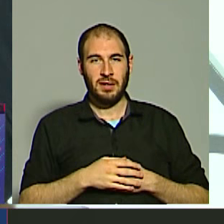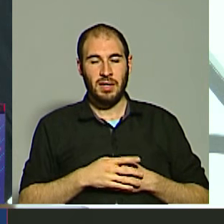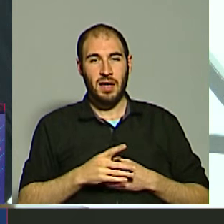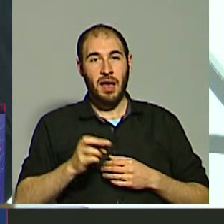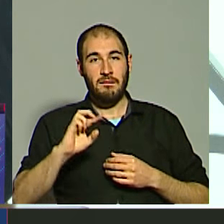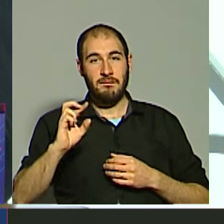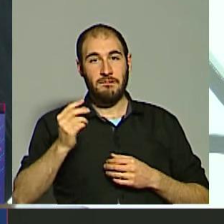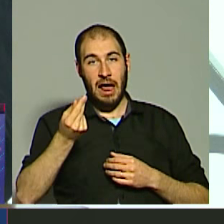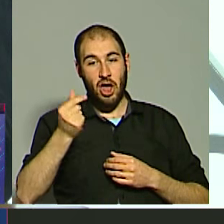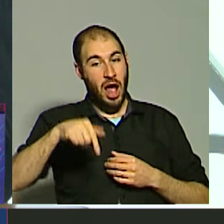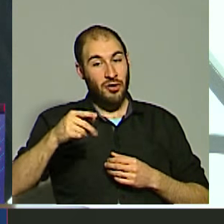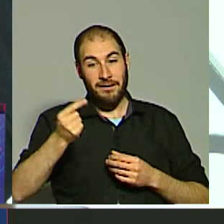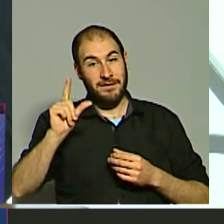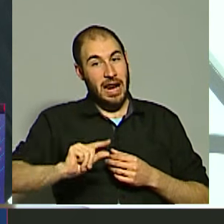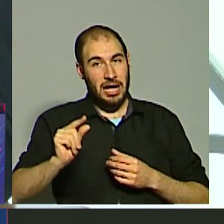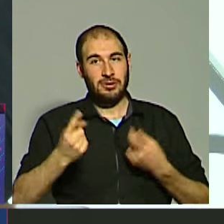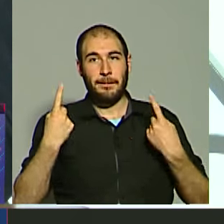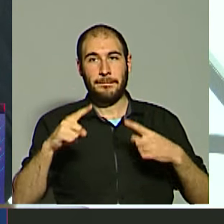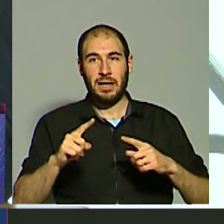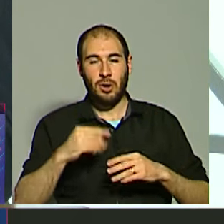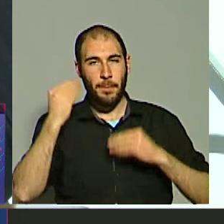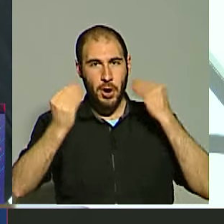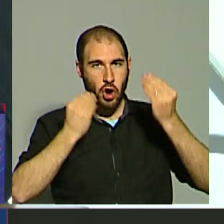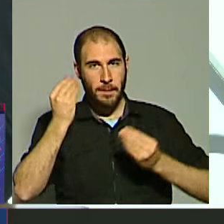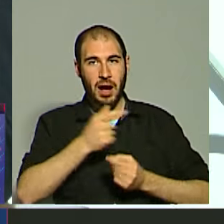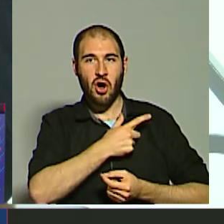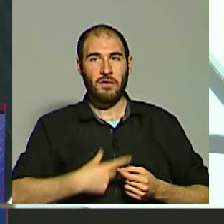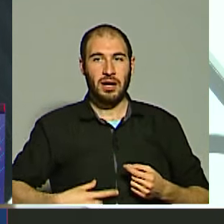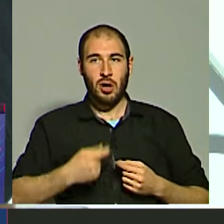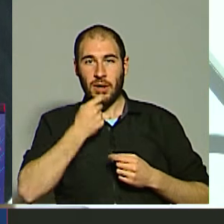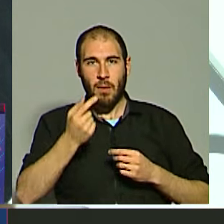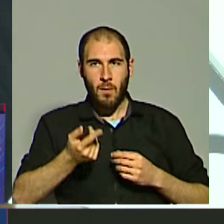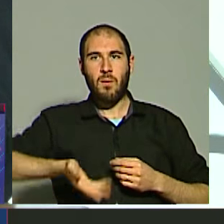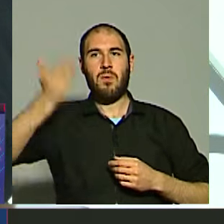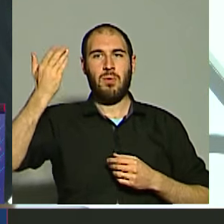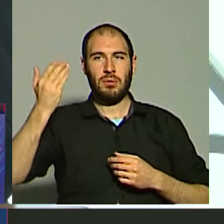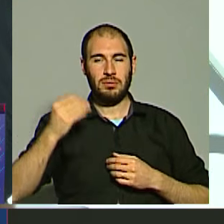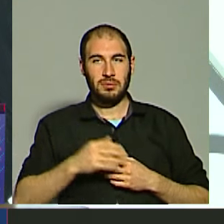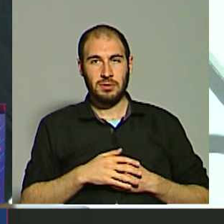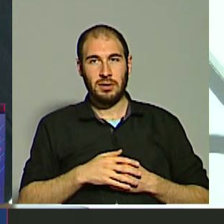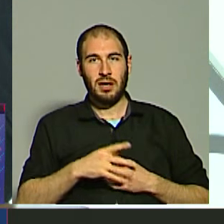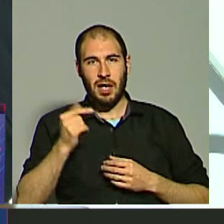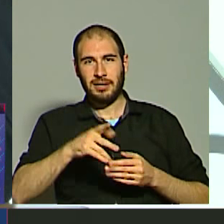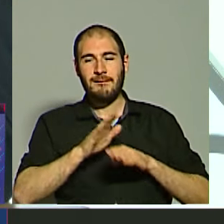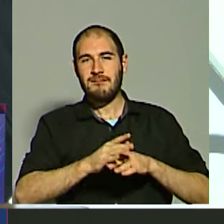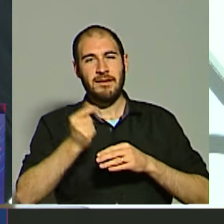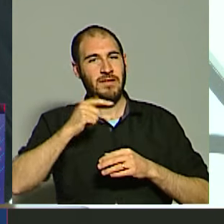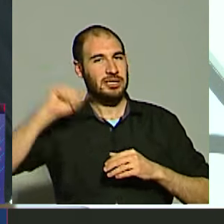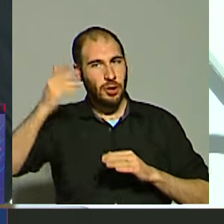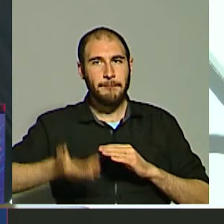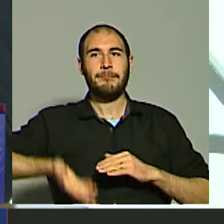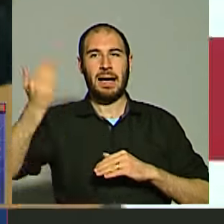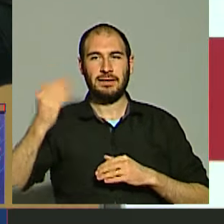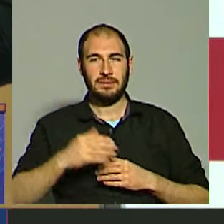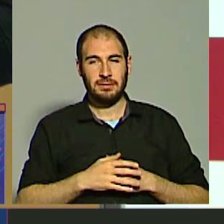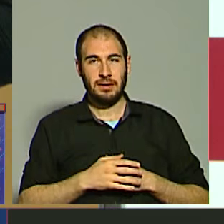en el que está sigue estando barato todavía, pero es preocupante para el gobierno que si pega un salto le va a generar más presión a la inflación interna.